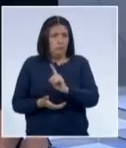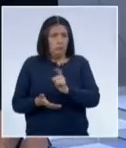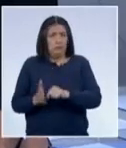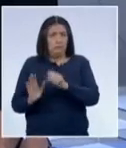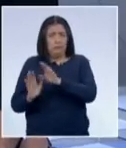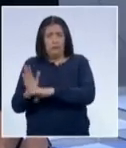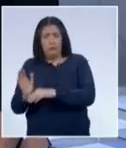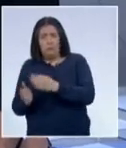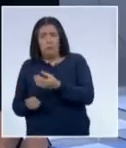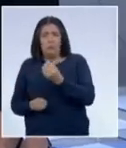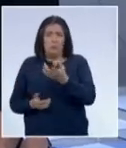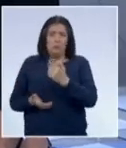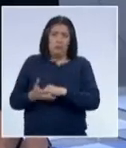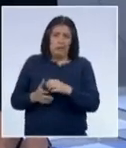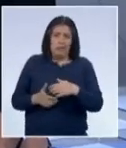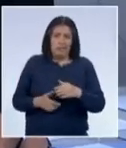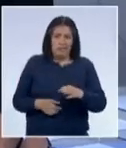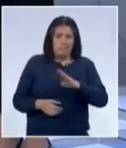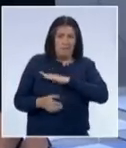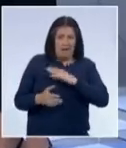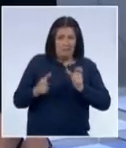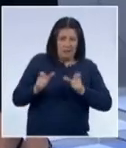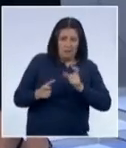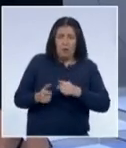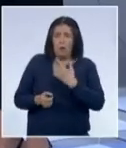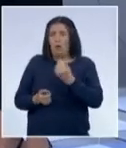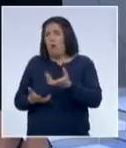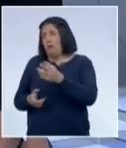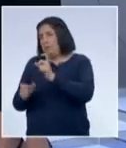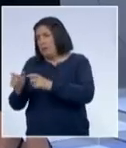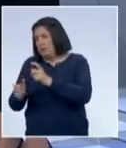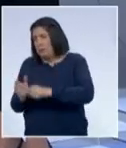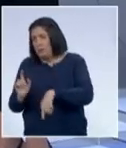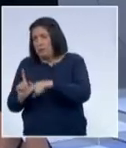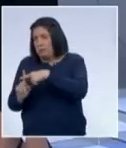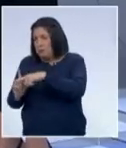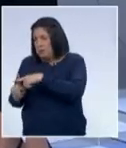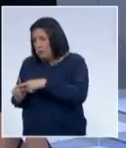grave porque era un monstruo o porque eras un ser lleno de cualidades eso no tiene nada que ver con la ley